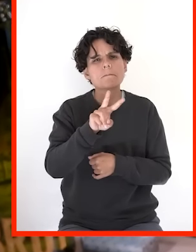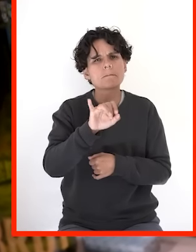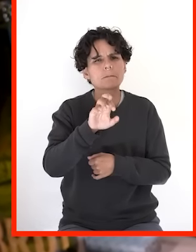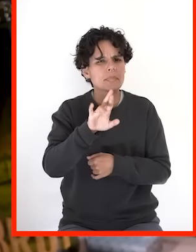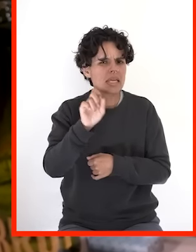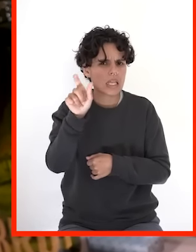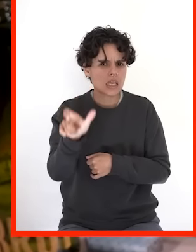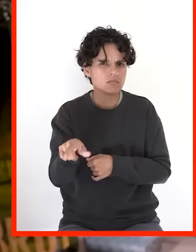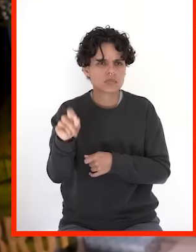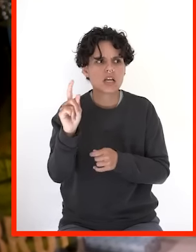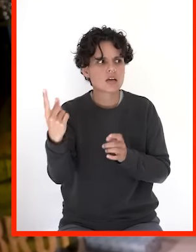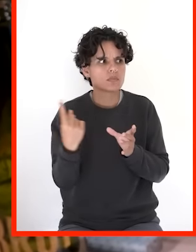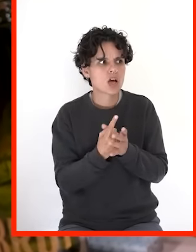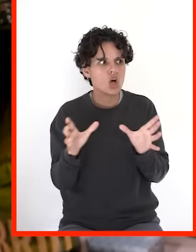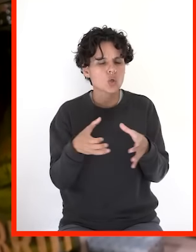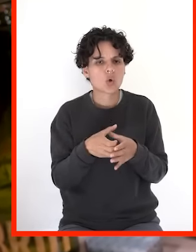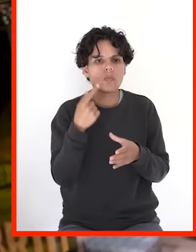Fue parte del grupo. Lo presenté